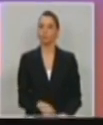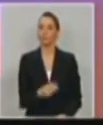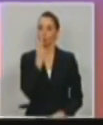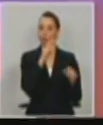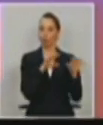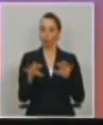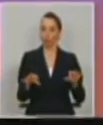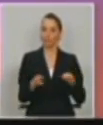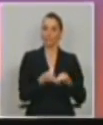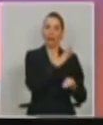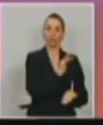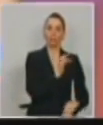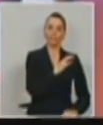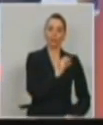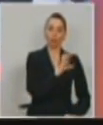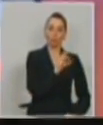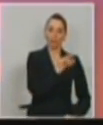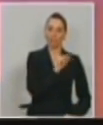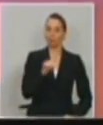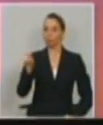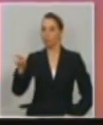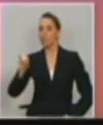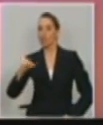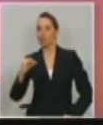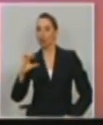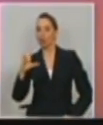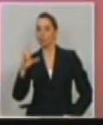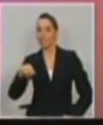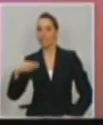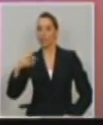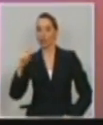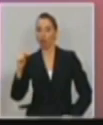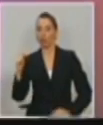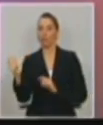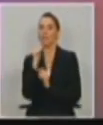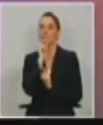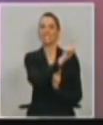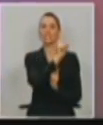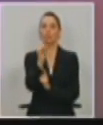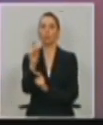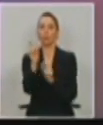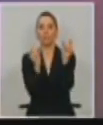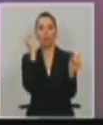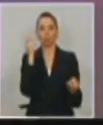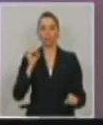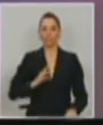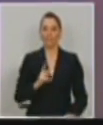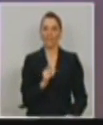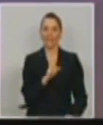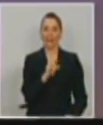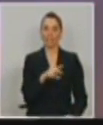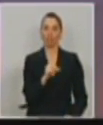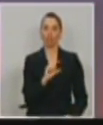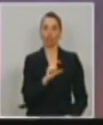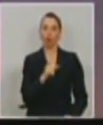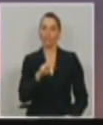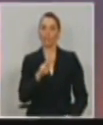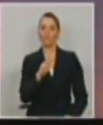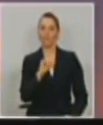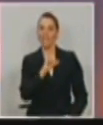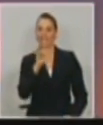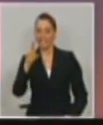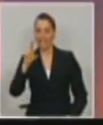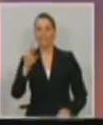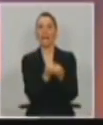Dos cosas. Antes fue Franco París y hoy día usted, Jocelyn Holt, el que insulta a las mujeres de Chile. Karen Dogenbauer renunció a este canal, es adulta y está en